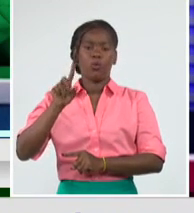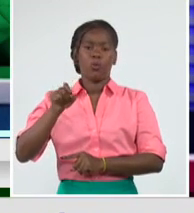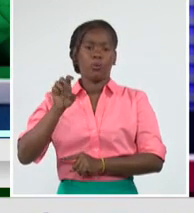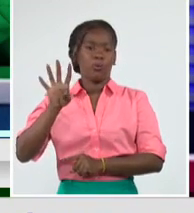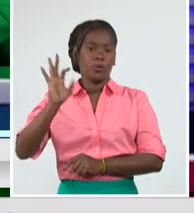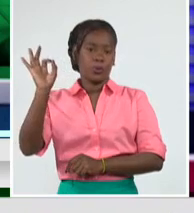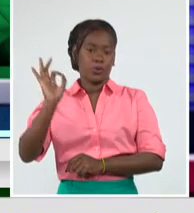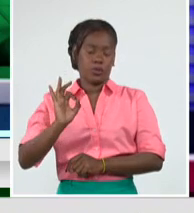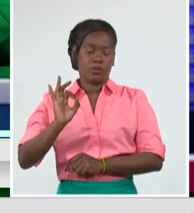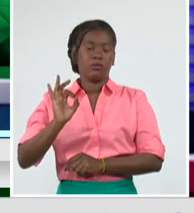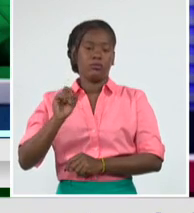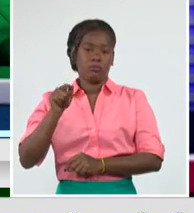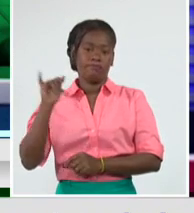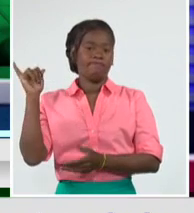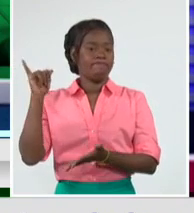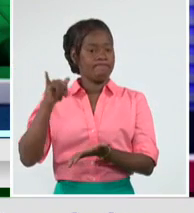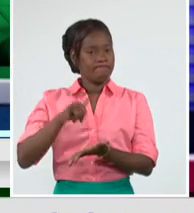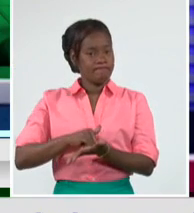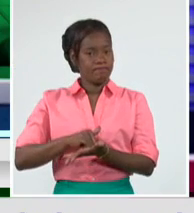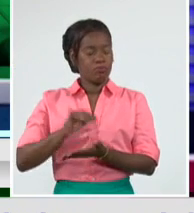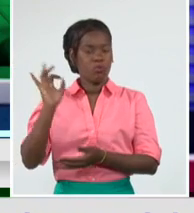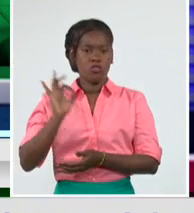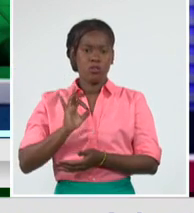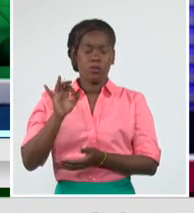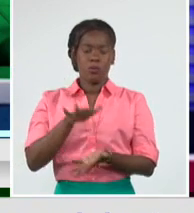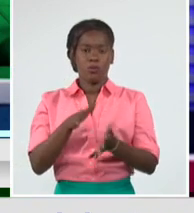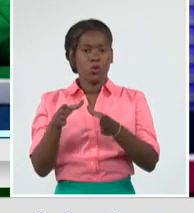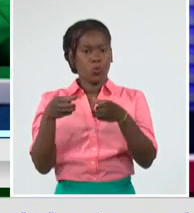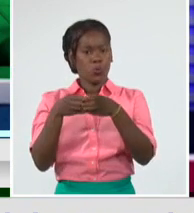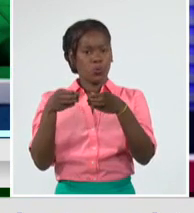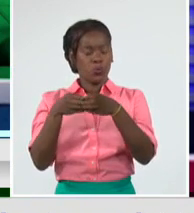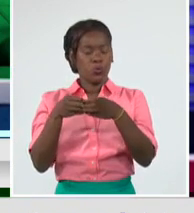sido casos importados. Estamos hablando de